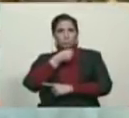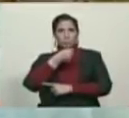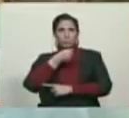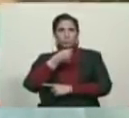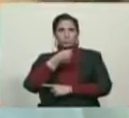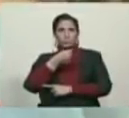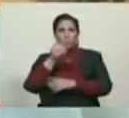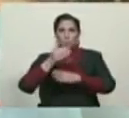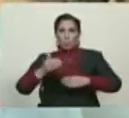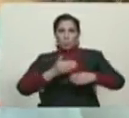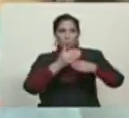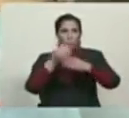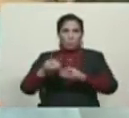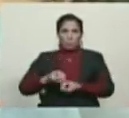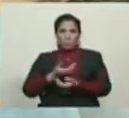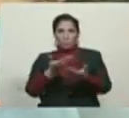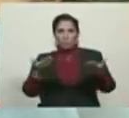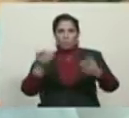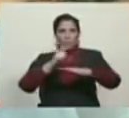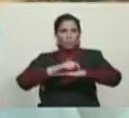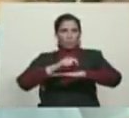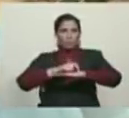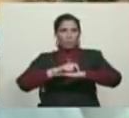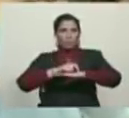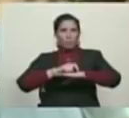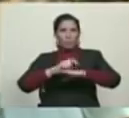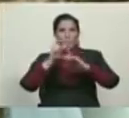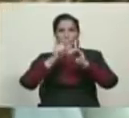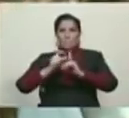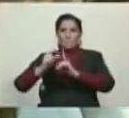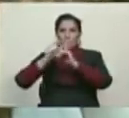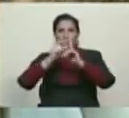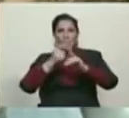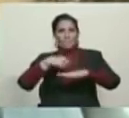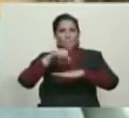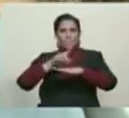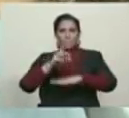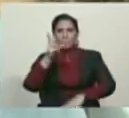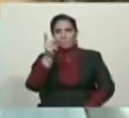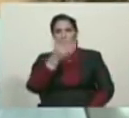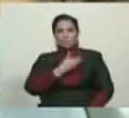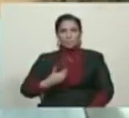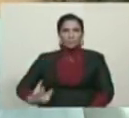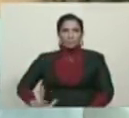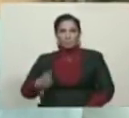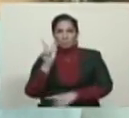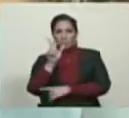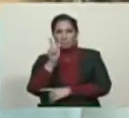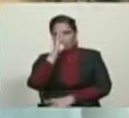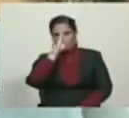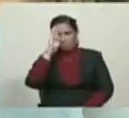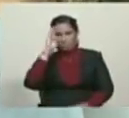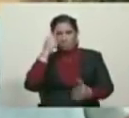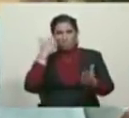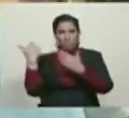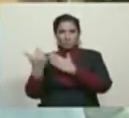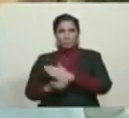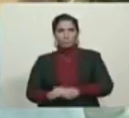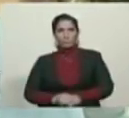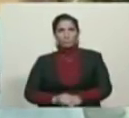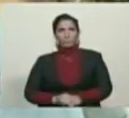ello que compartimos con ustedes a esta hora las palabras del primer vicepresidente del Partido Socialista Unido de Venezuela, Diosdado Cabello.